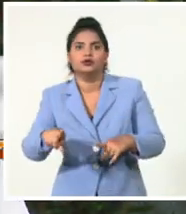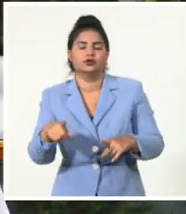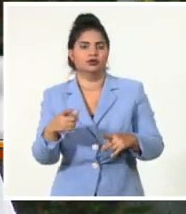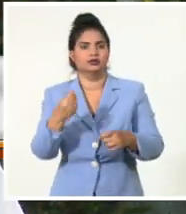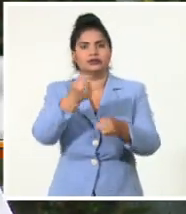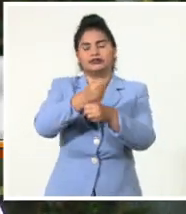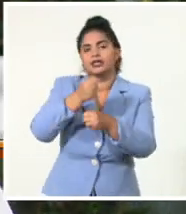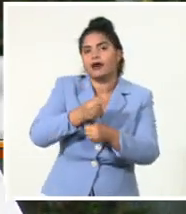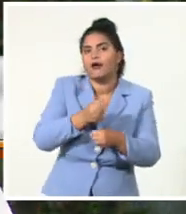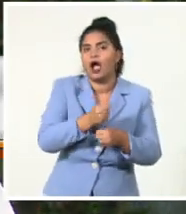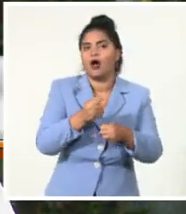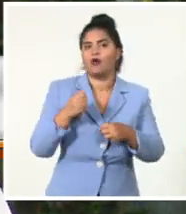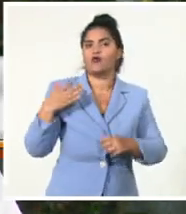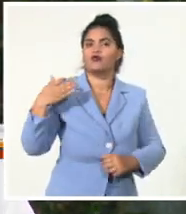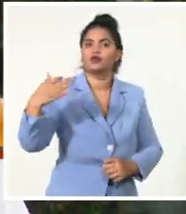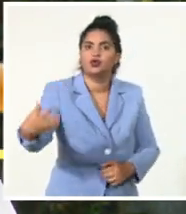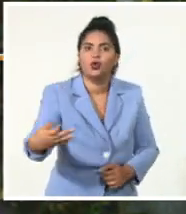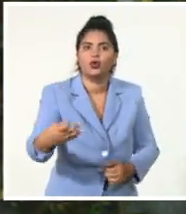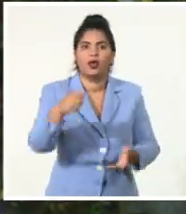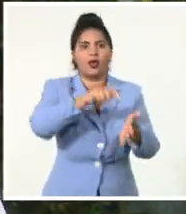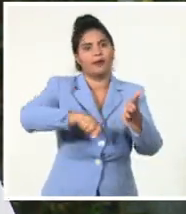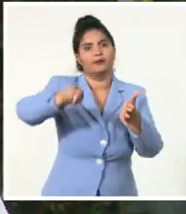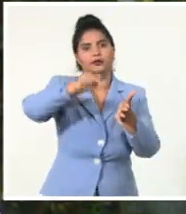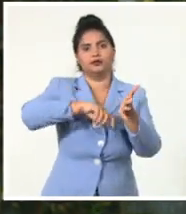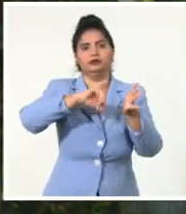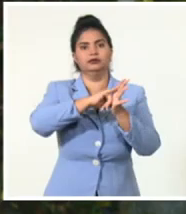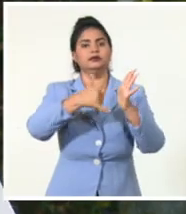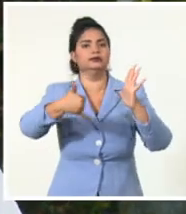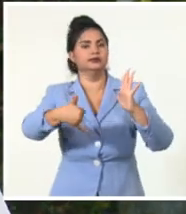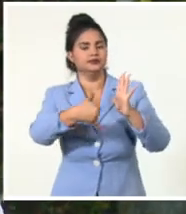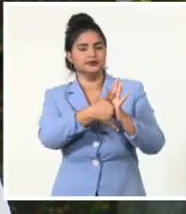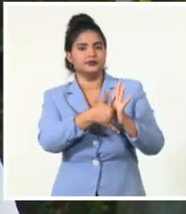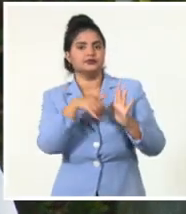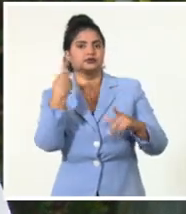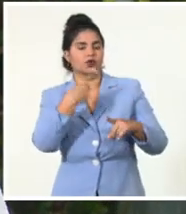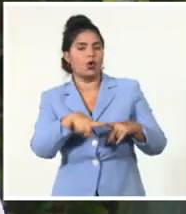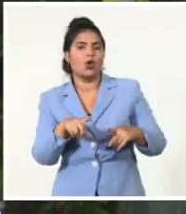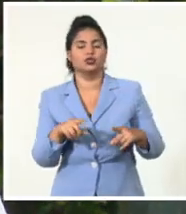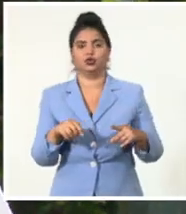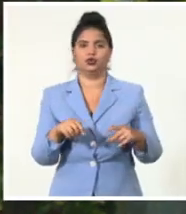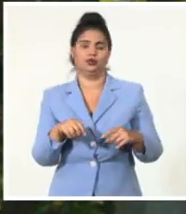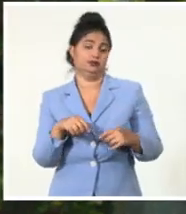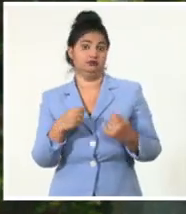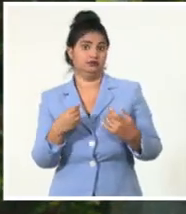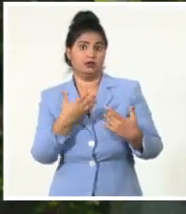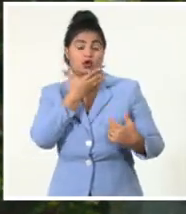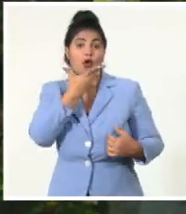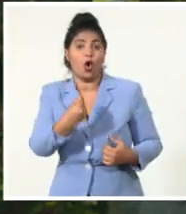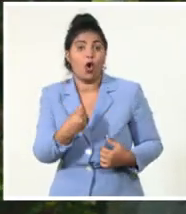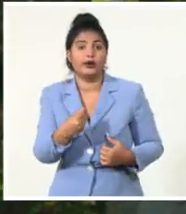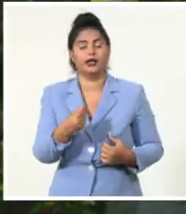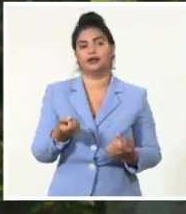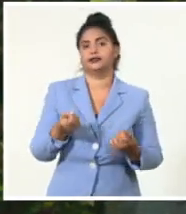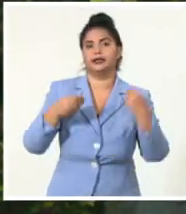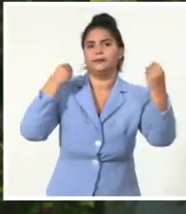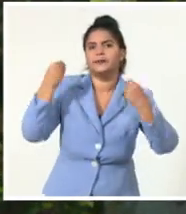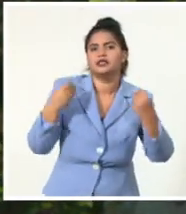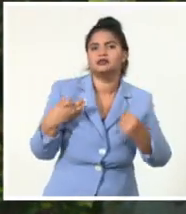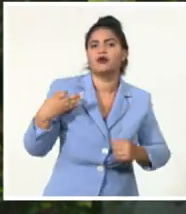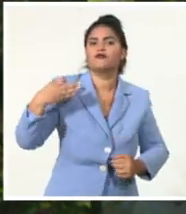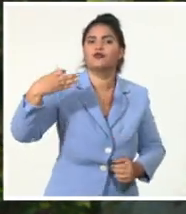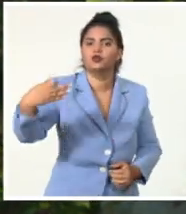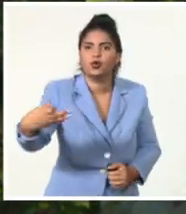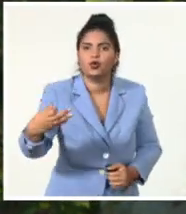estar hablando de funcionamiento orgánico, del papel de la juventud en los tiempos actuales y cómo poder seguir